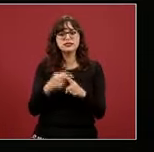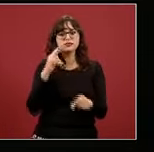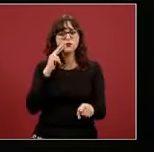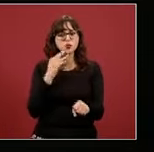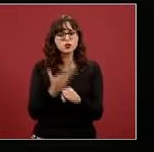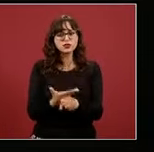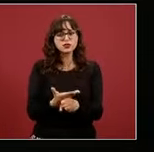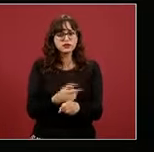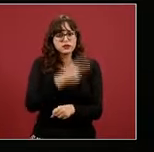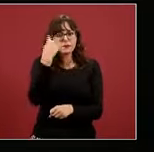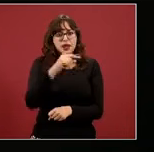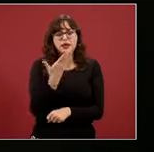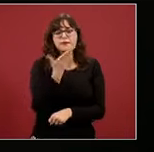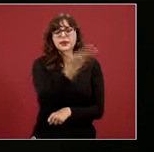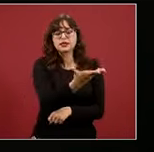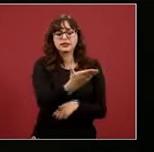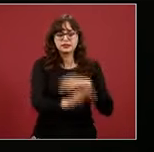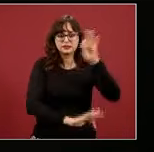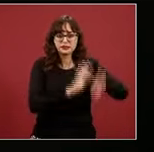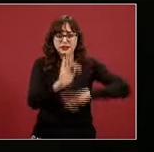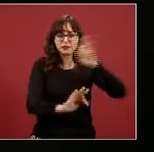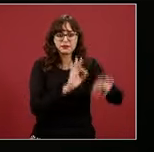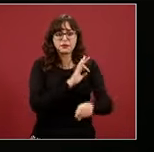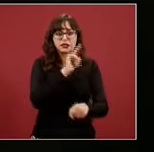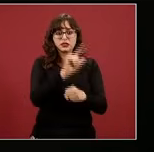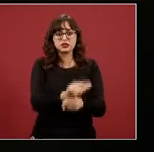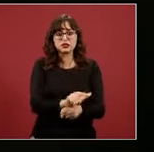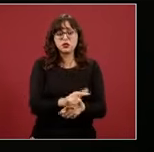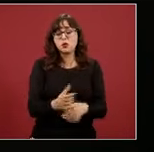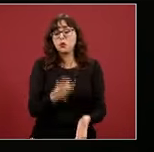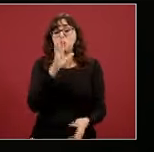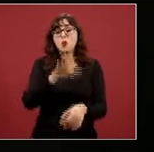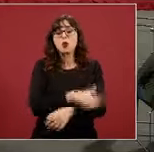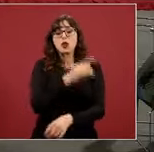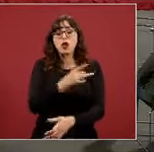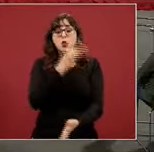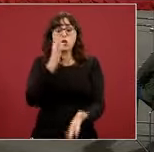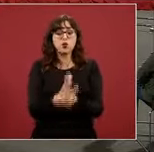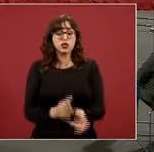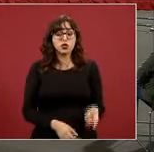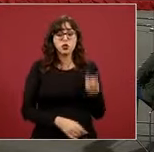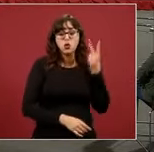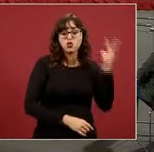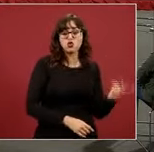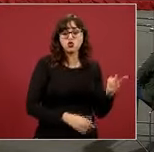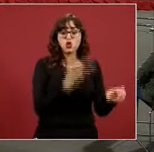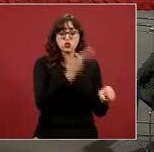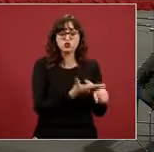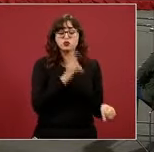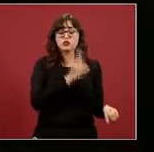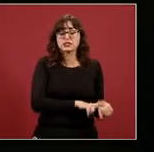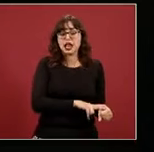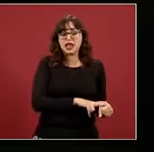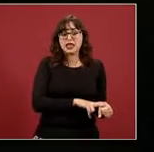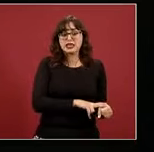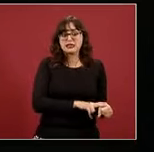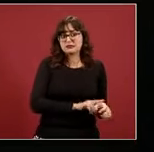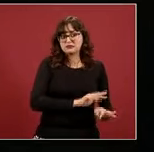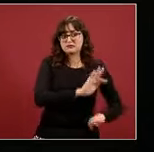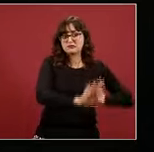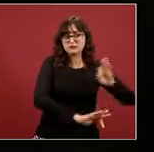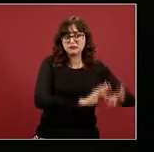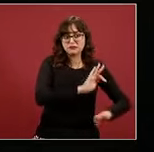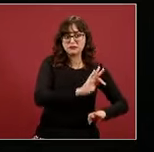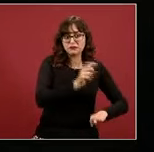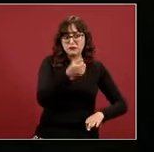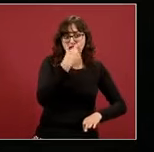solicitar esto, si es posible o no? Sabemos que nada más 2 hospitales hacen ese tipo de tratamientos, pero entonces, ¿qué se puede hacer en ese caso? ¿Es